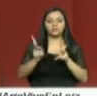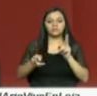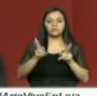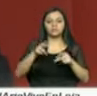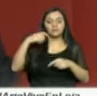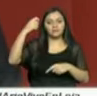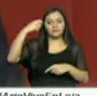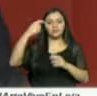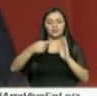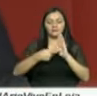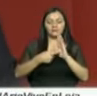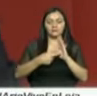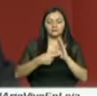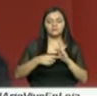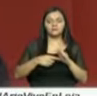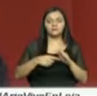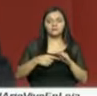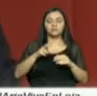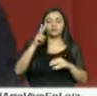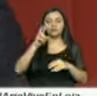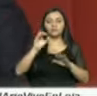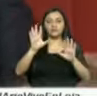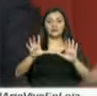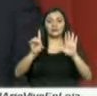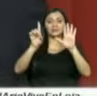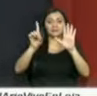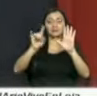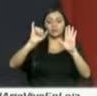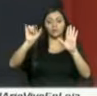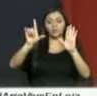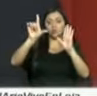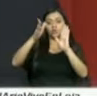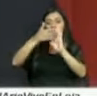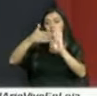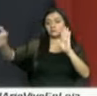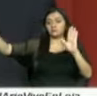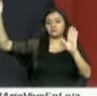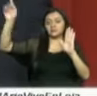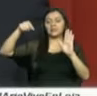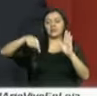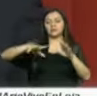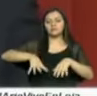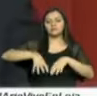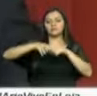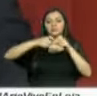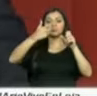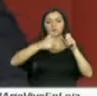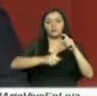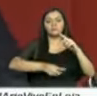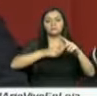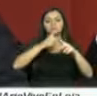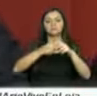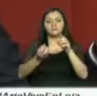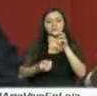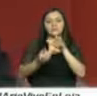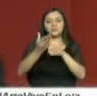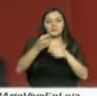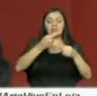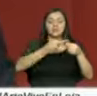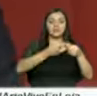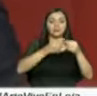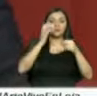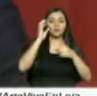el segundo semestre de 2017, la sede de Loja, junto con las que se están creando en Quito y